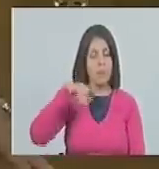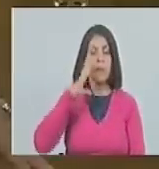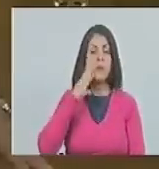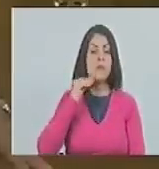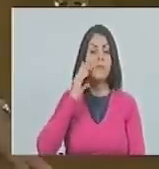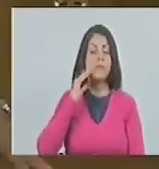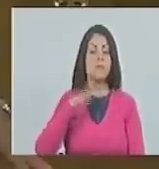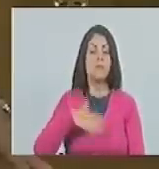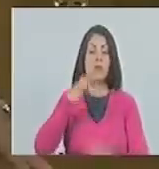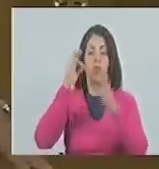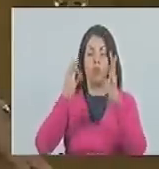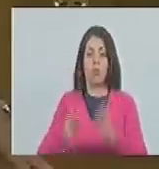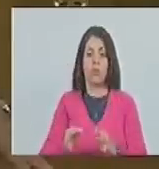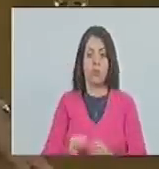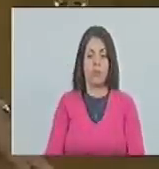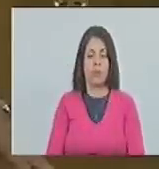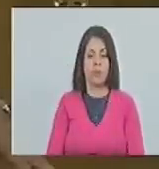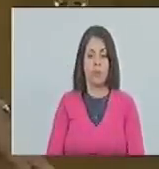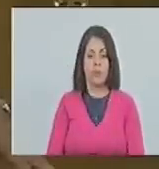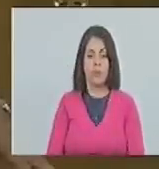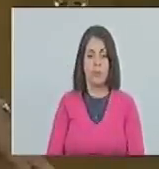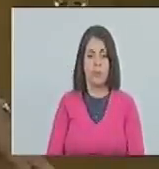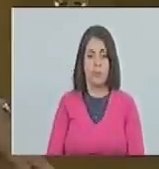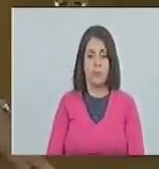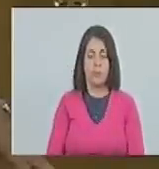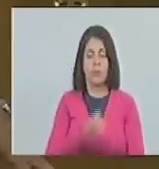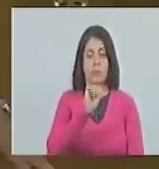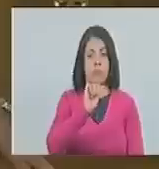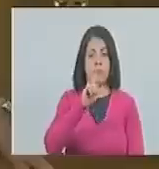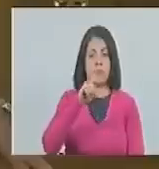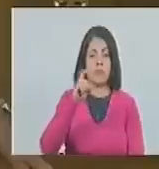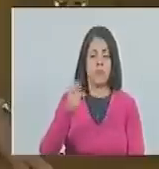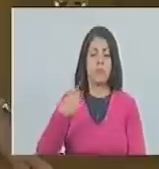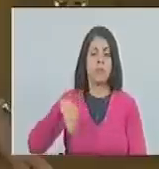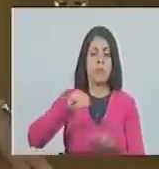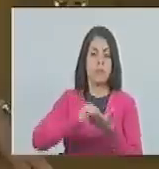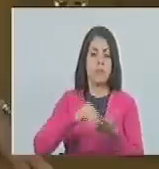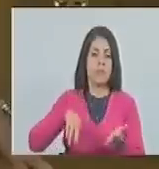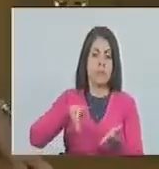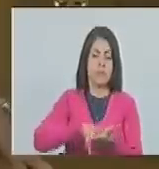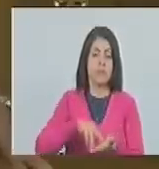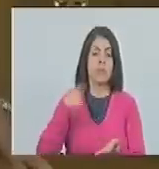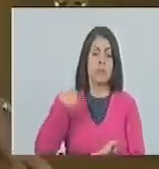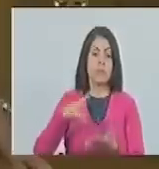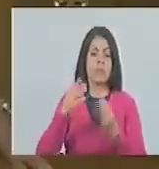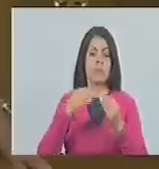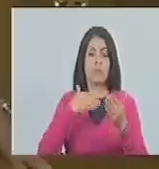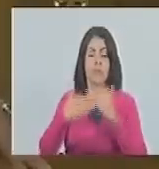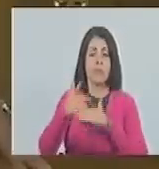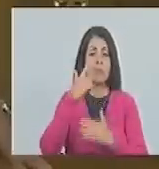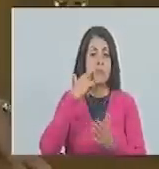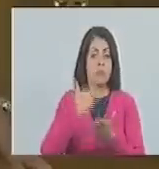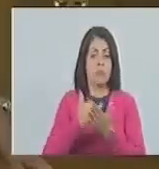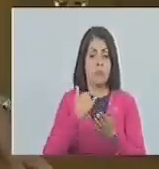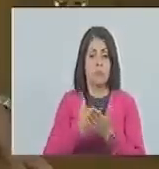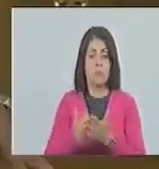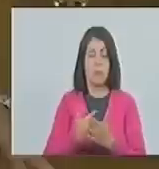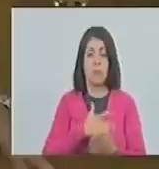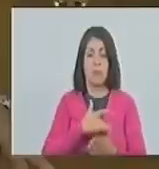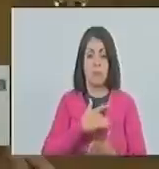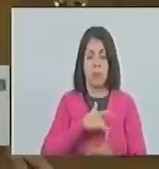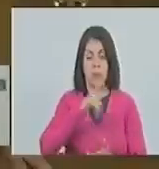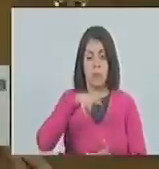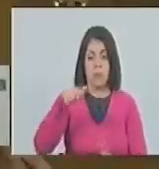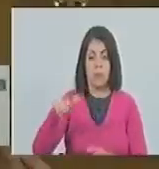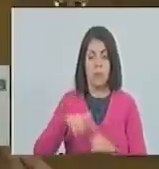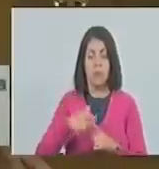experiencias pueden multiplicarse. Que el caso de Alex Saab, repito, tiene muchas más probabilidades de sensibilizar a